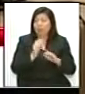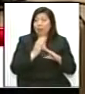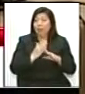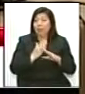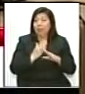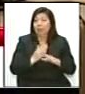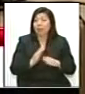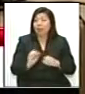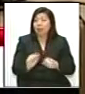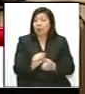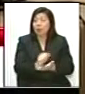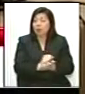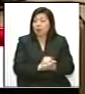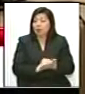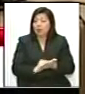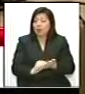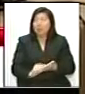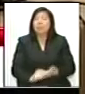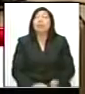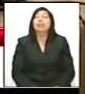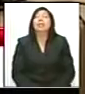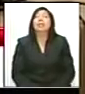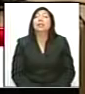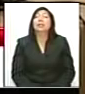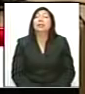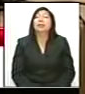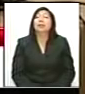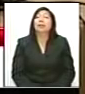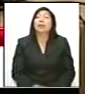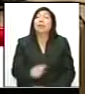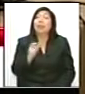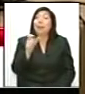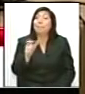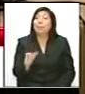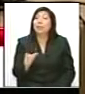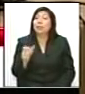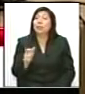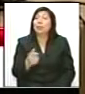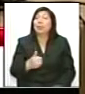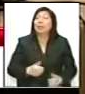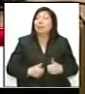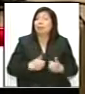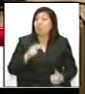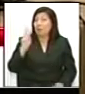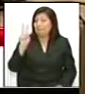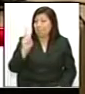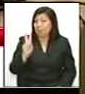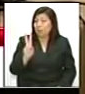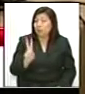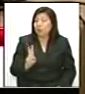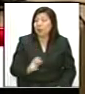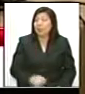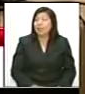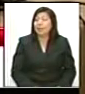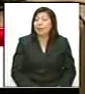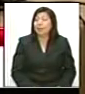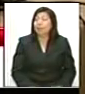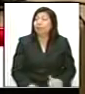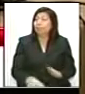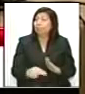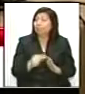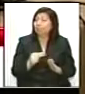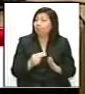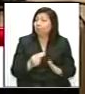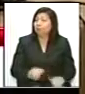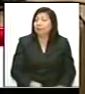defendido la solidaridad con los hermanos migrantes de Venezuela. Y creo que en esos niveles